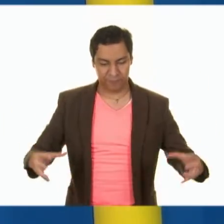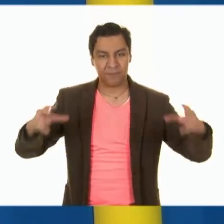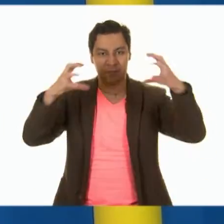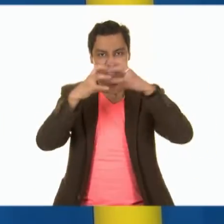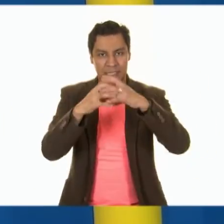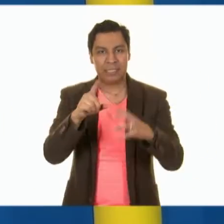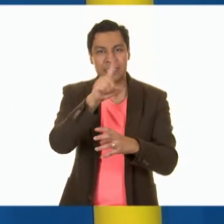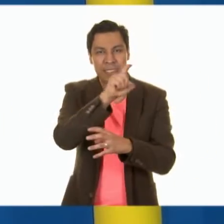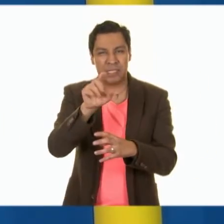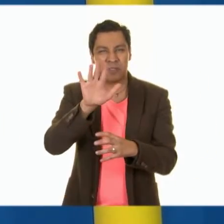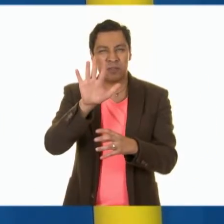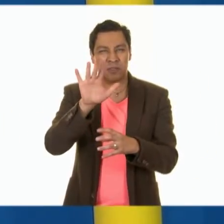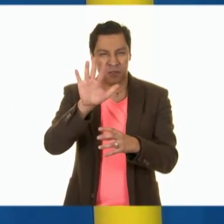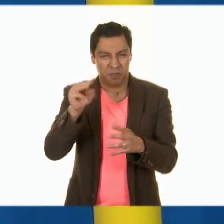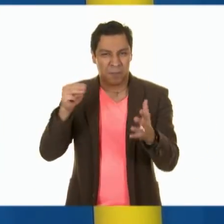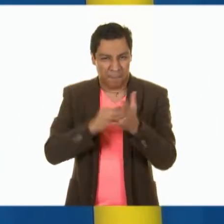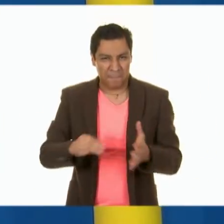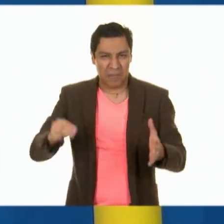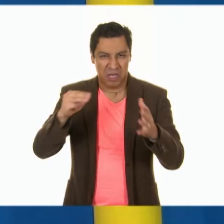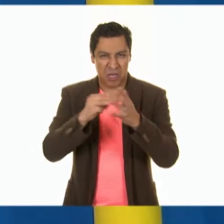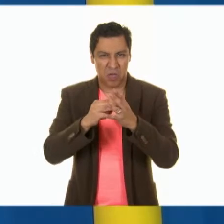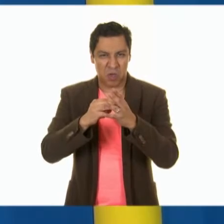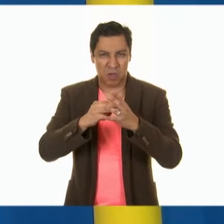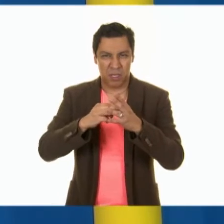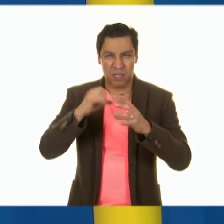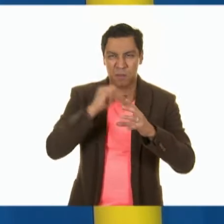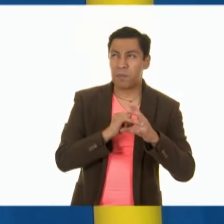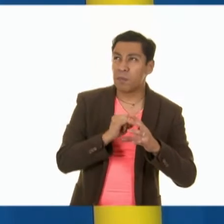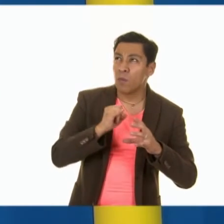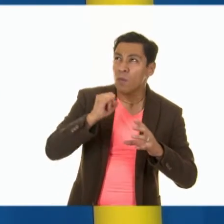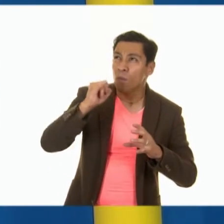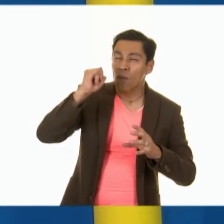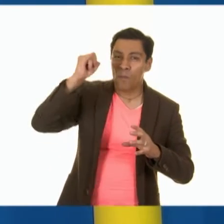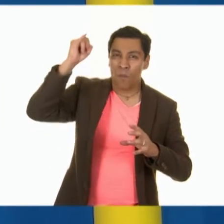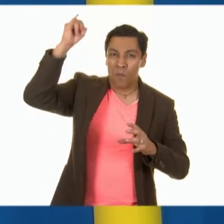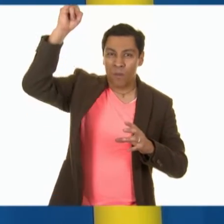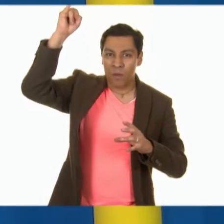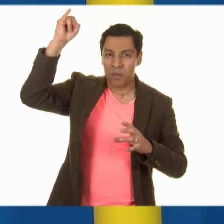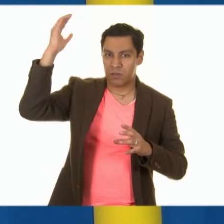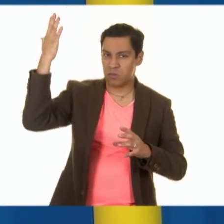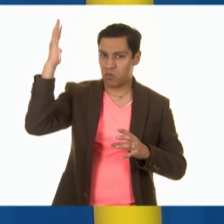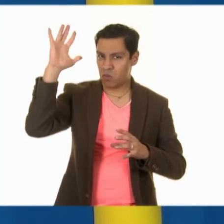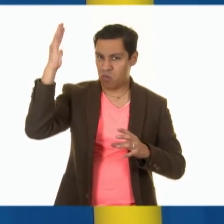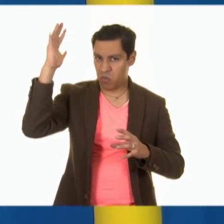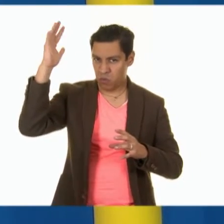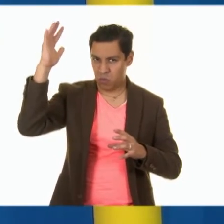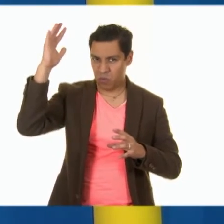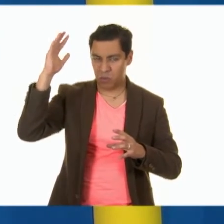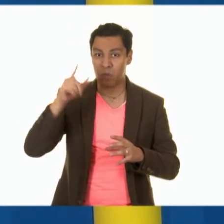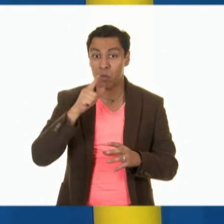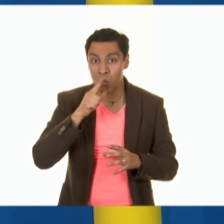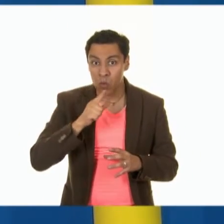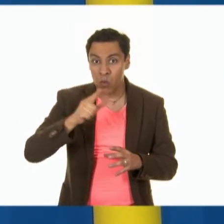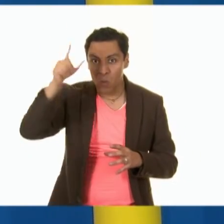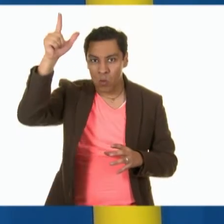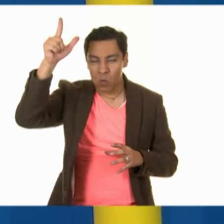150 millones de kilómetros del Sol. Ajá. Si la luz viaja a 300.000 kilómetros sobre